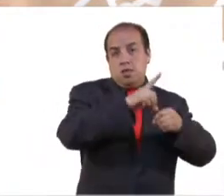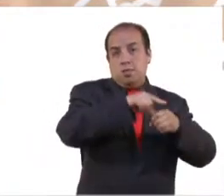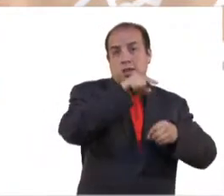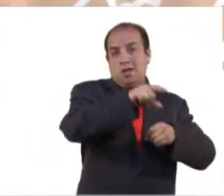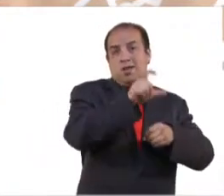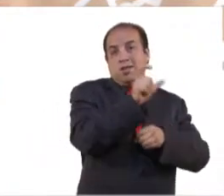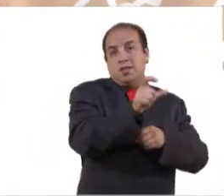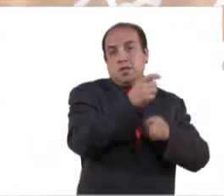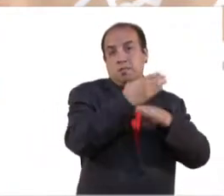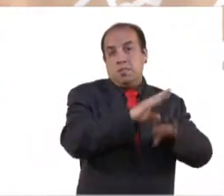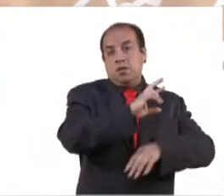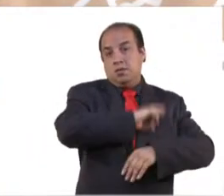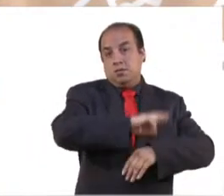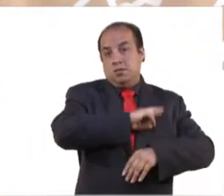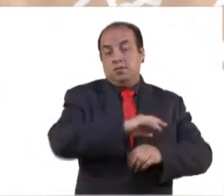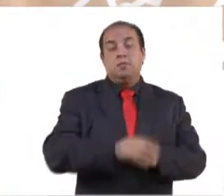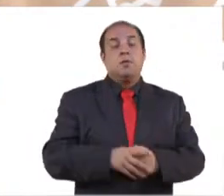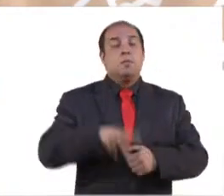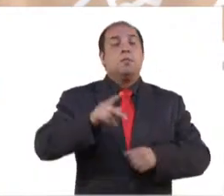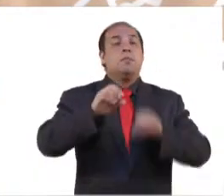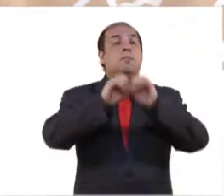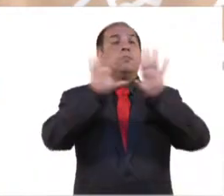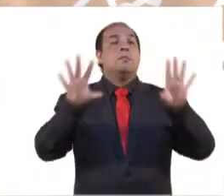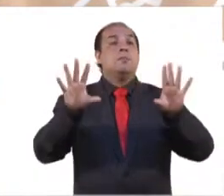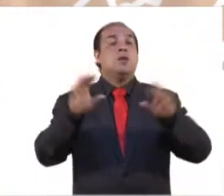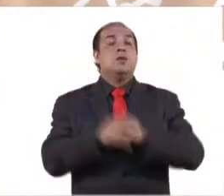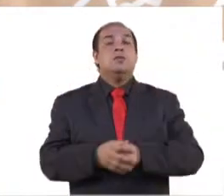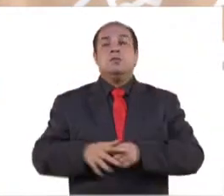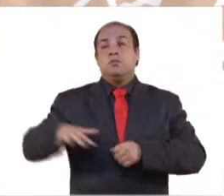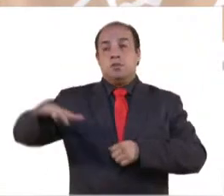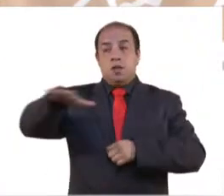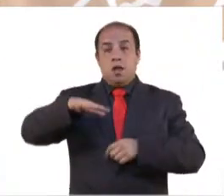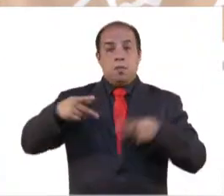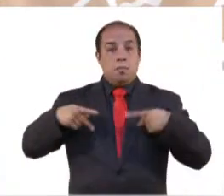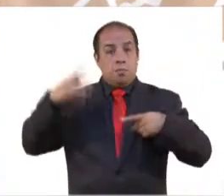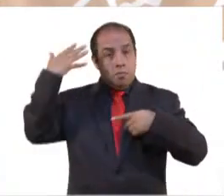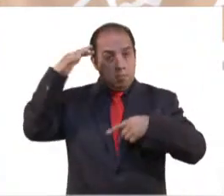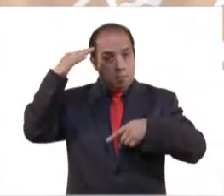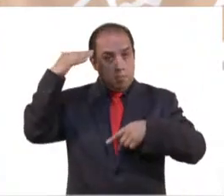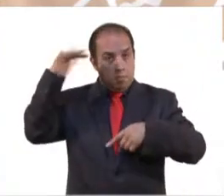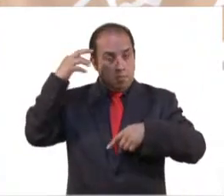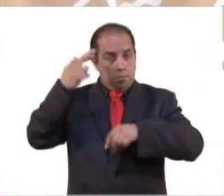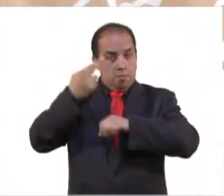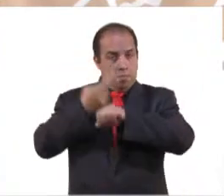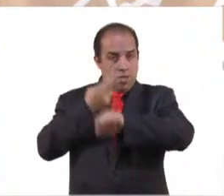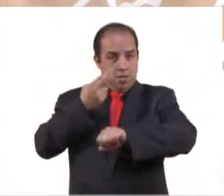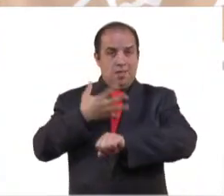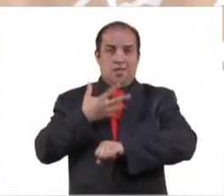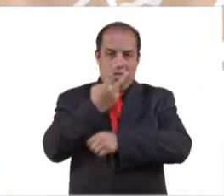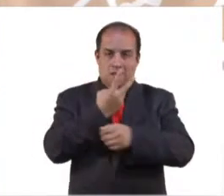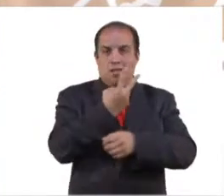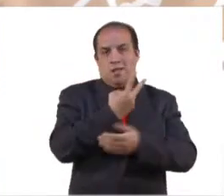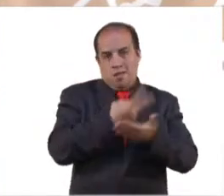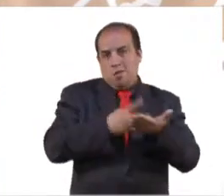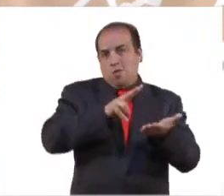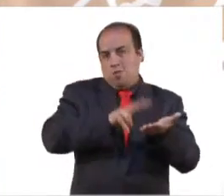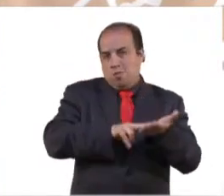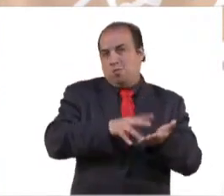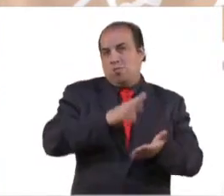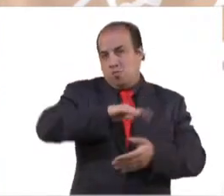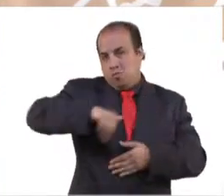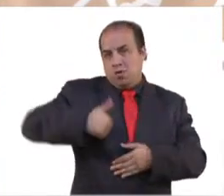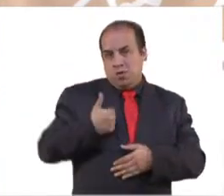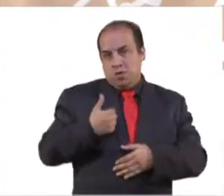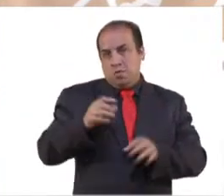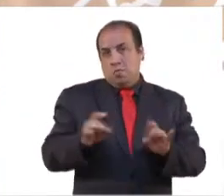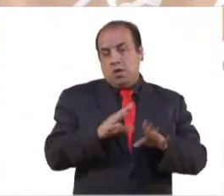nos parece, digamos, más claro para los adultos mayores que conserven las dos, para que primero no vaya a haber algún caso de que alguien